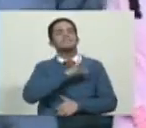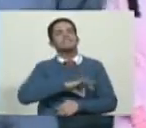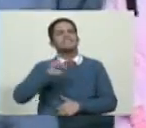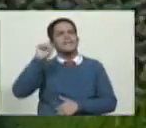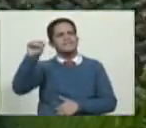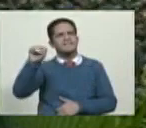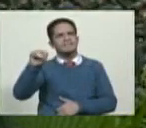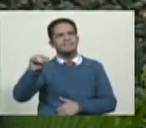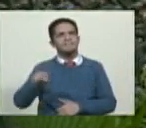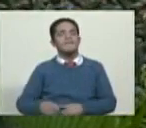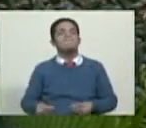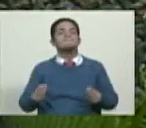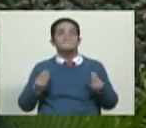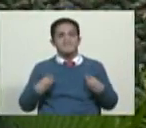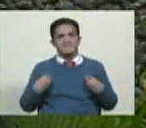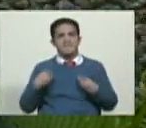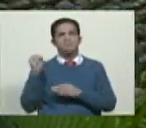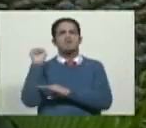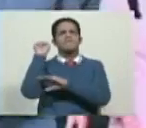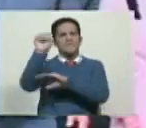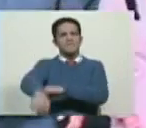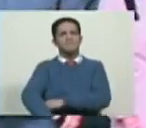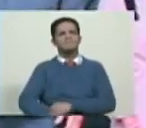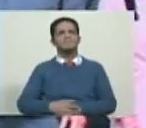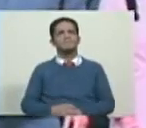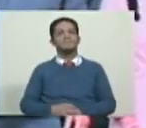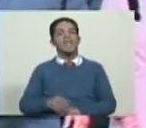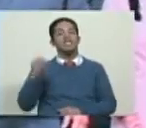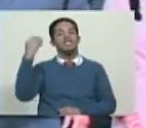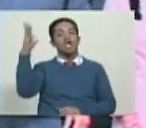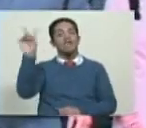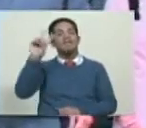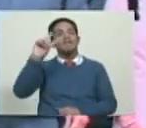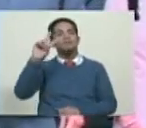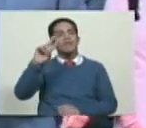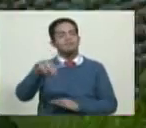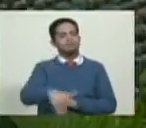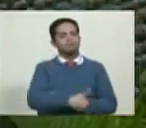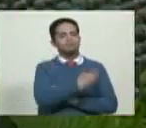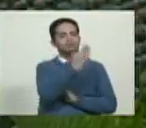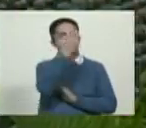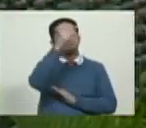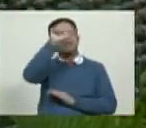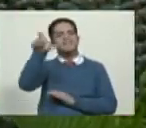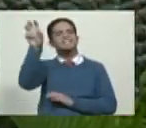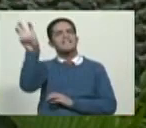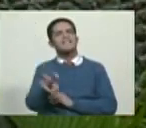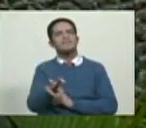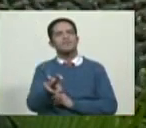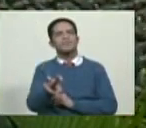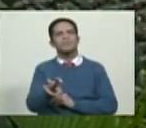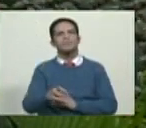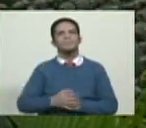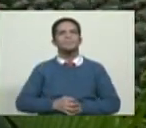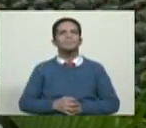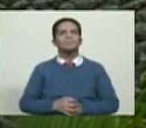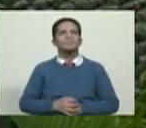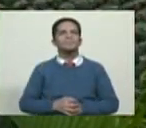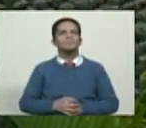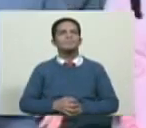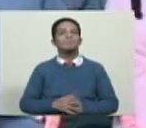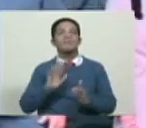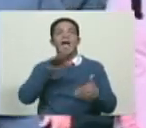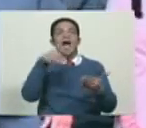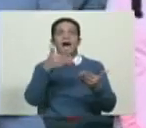socialista! ¡Viviremos y venceremos! ¡El sol de Venezuela nace en el Esequibo! ¡Nace en el Esequibo! ¡Hasta